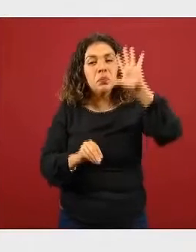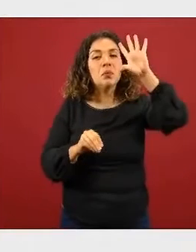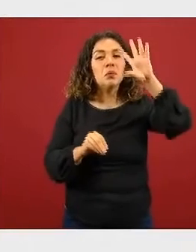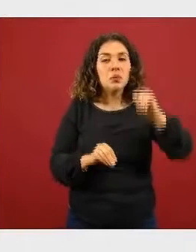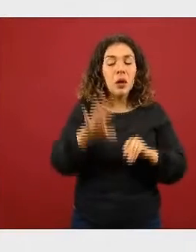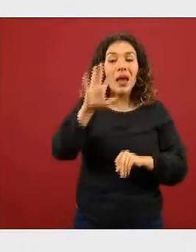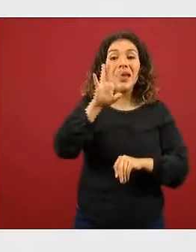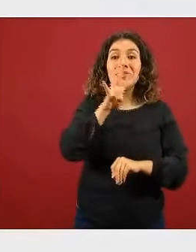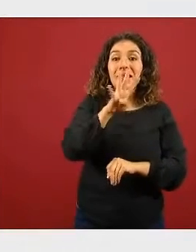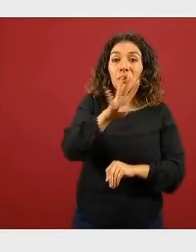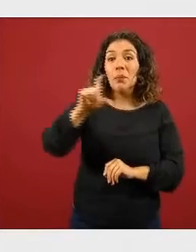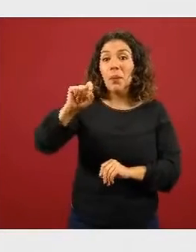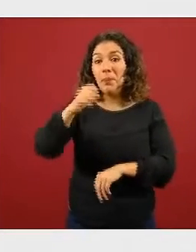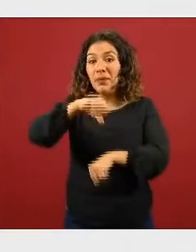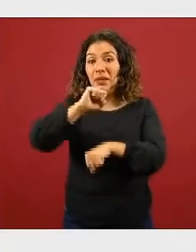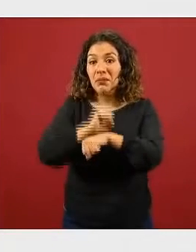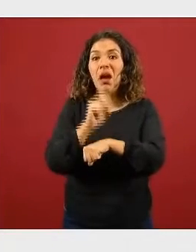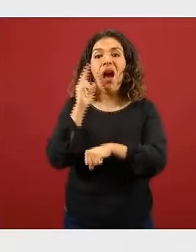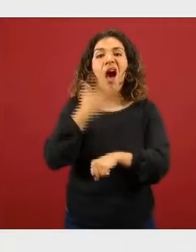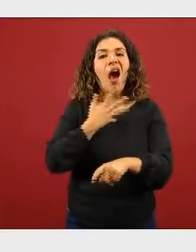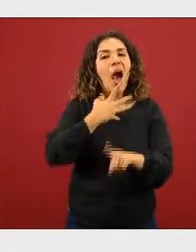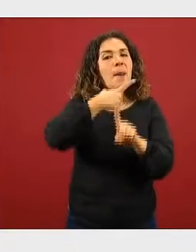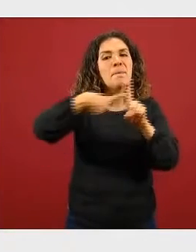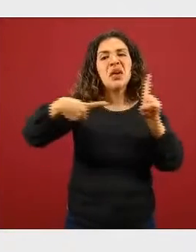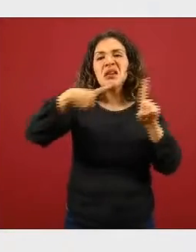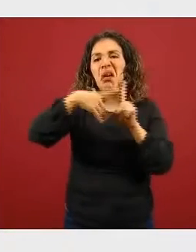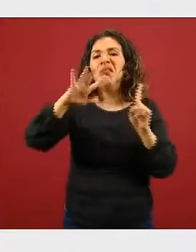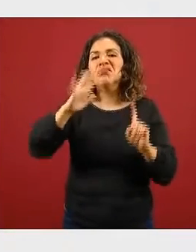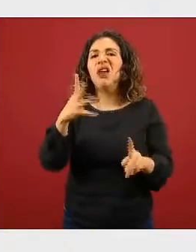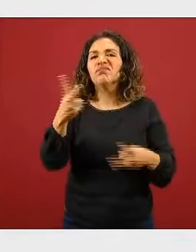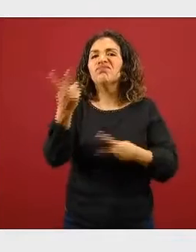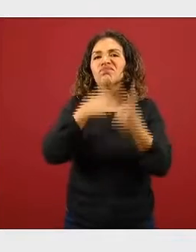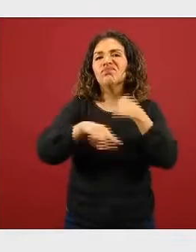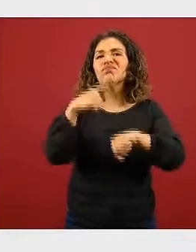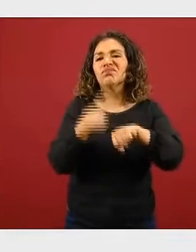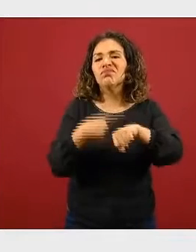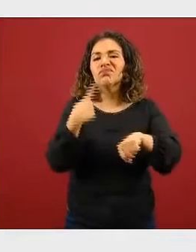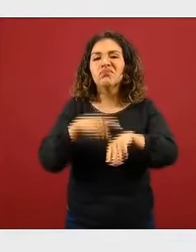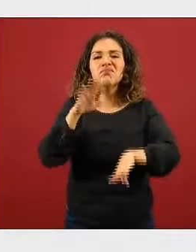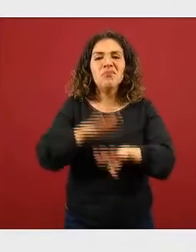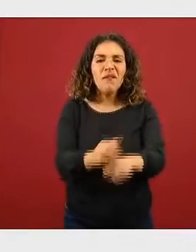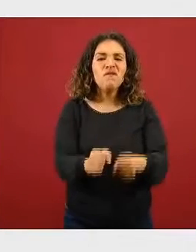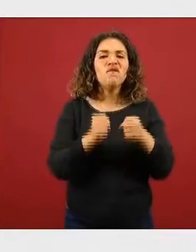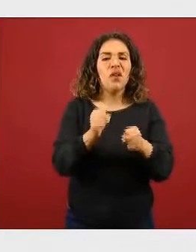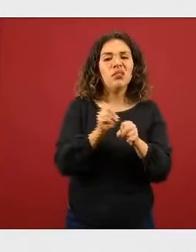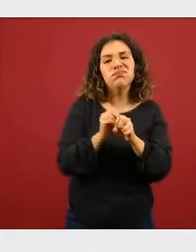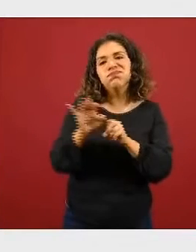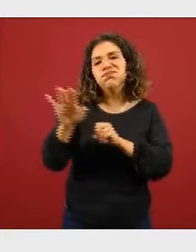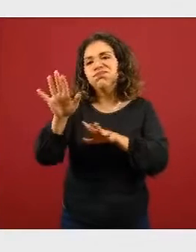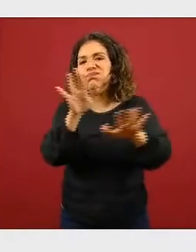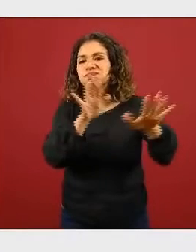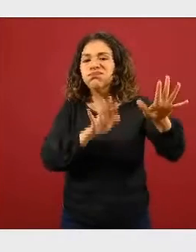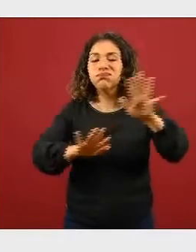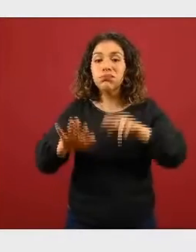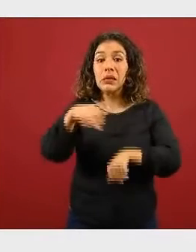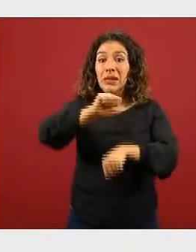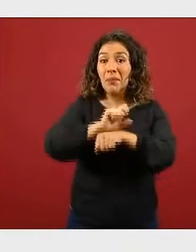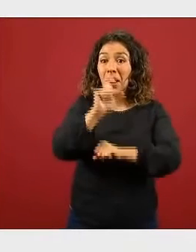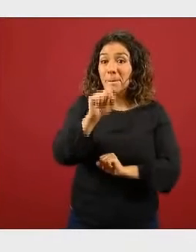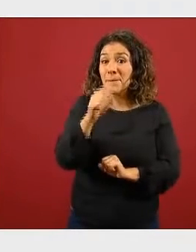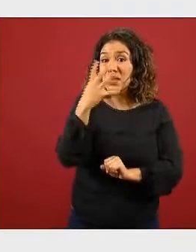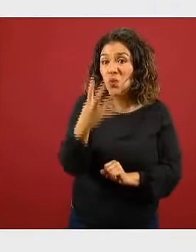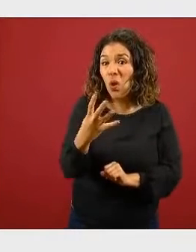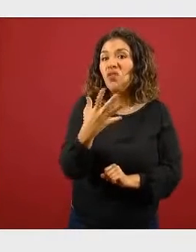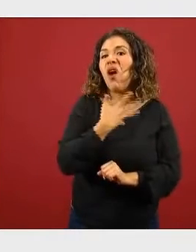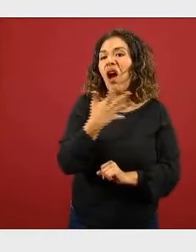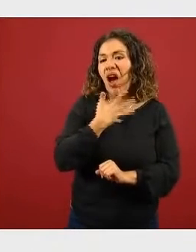19 y 20 tenemos al menos la mitad de los municipios, y algunos de ellos ya con transmisión intensidad importante. Aquí ya en la 24 vemos